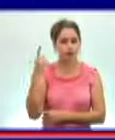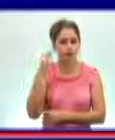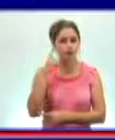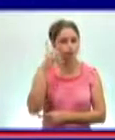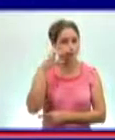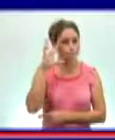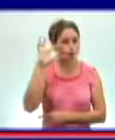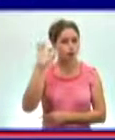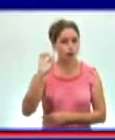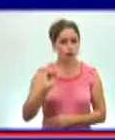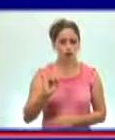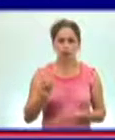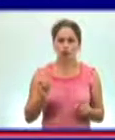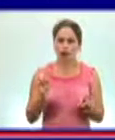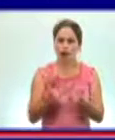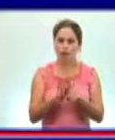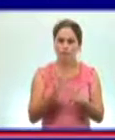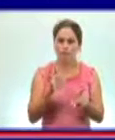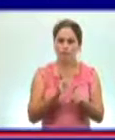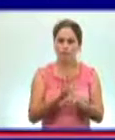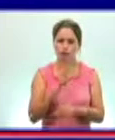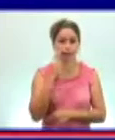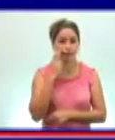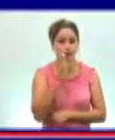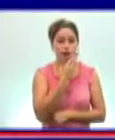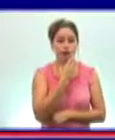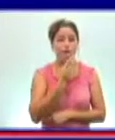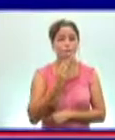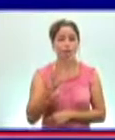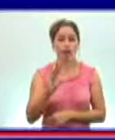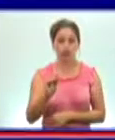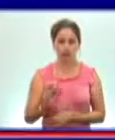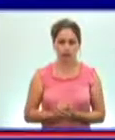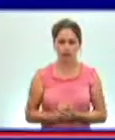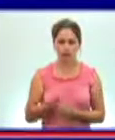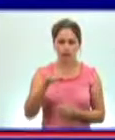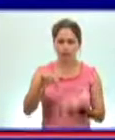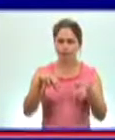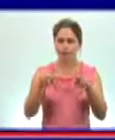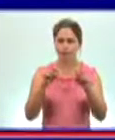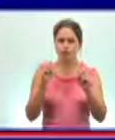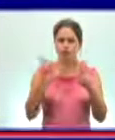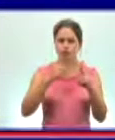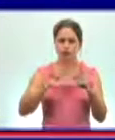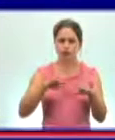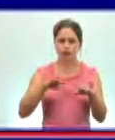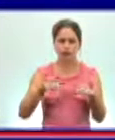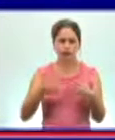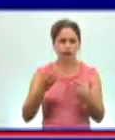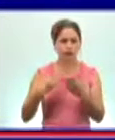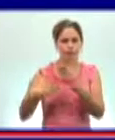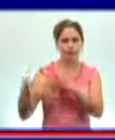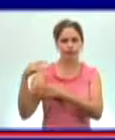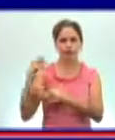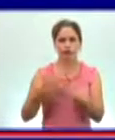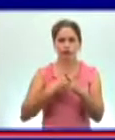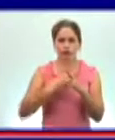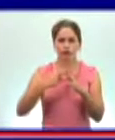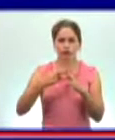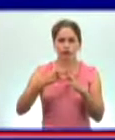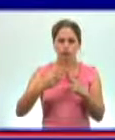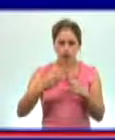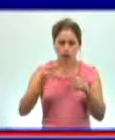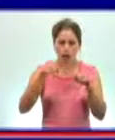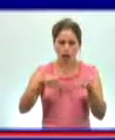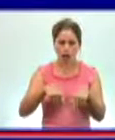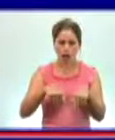sobre el origen. Dice Martí: el pabellón nuevo de Yara cedía por la antigüedad y la historia al pabellón